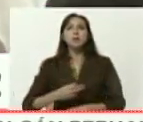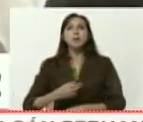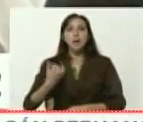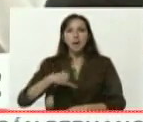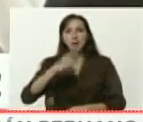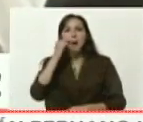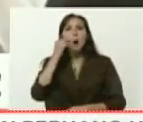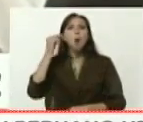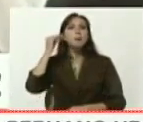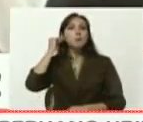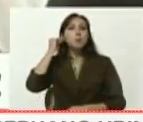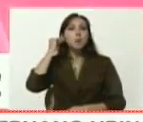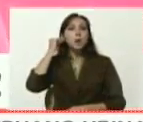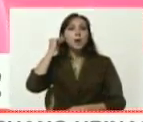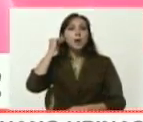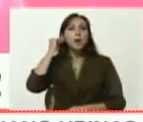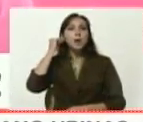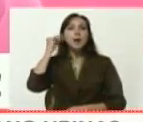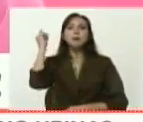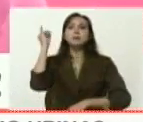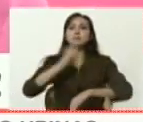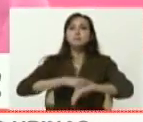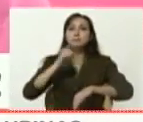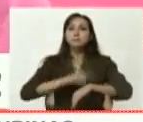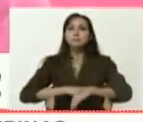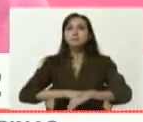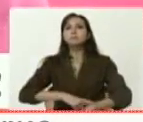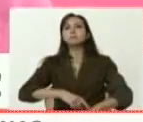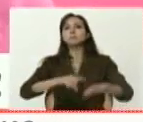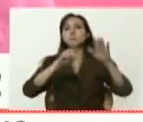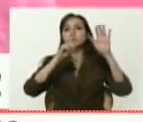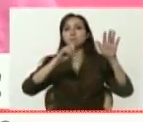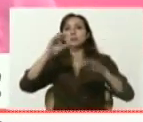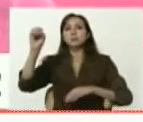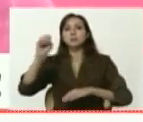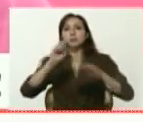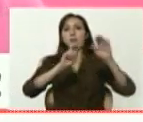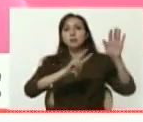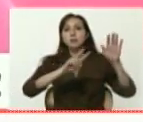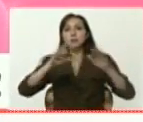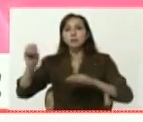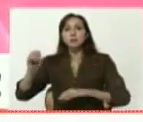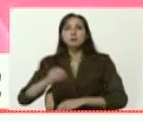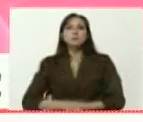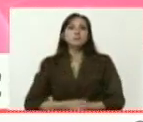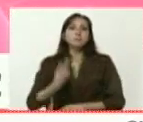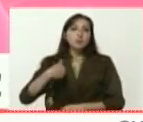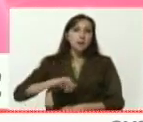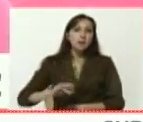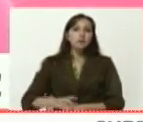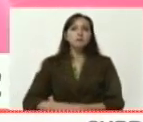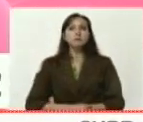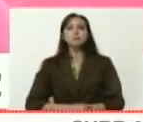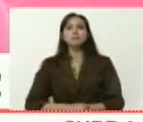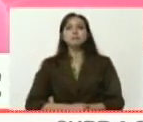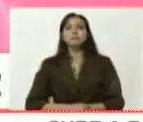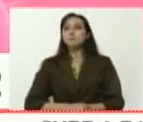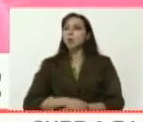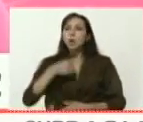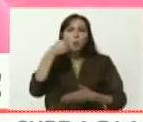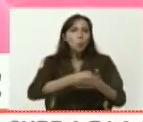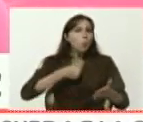mujeres de la década de los 60, de los 70, que ofrendaron sus últimos respiros para defender a